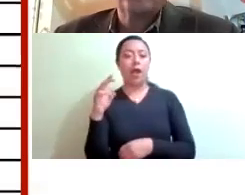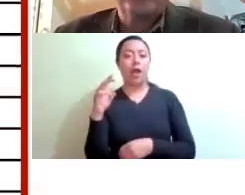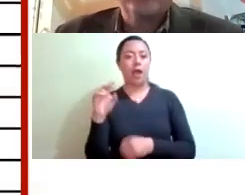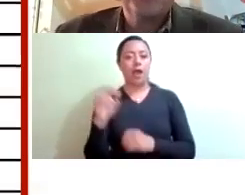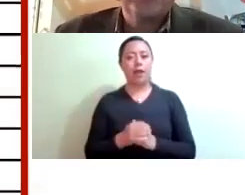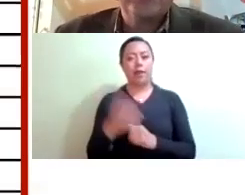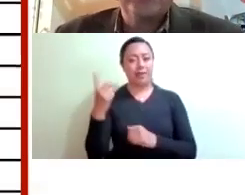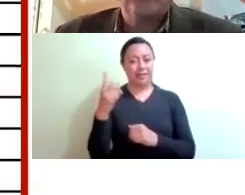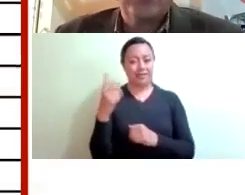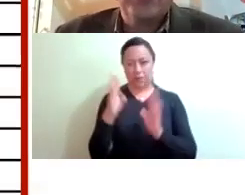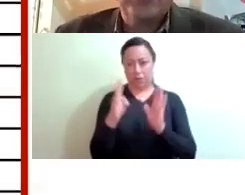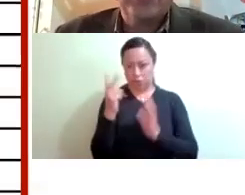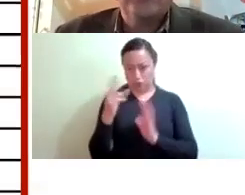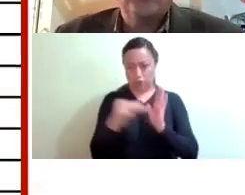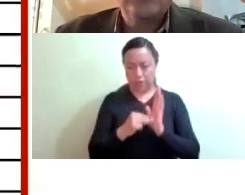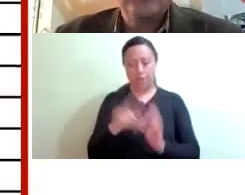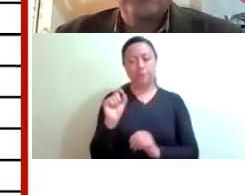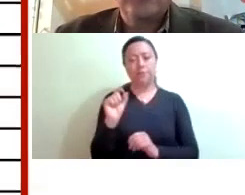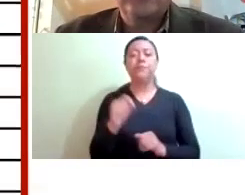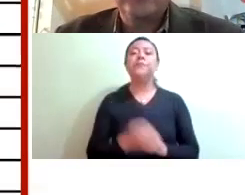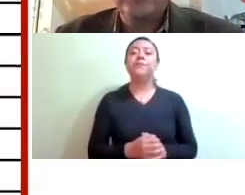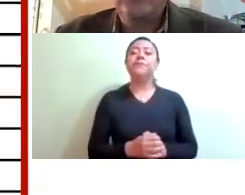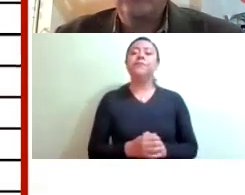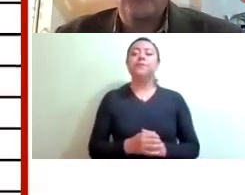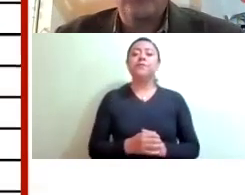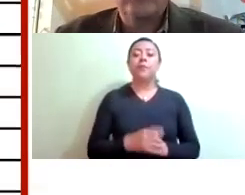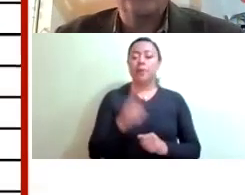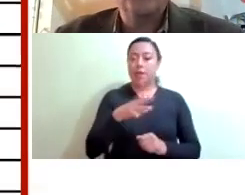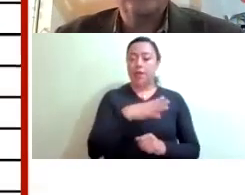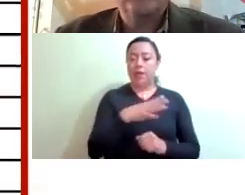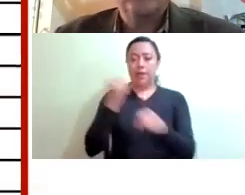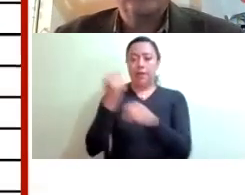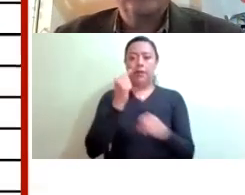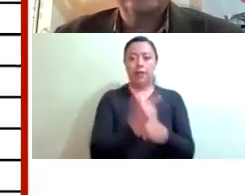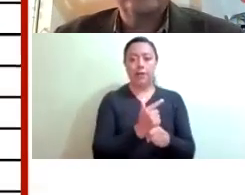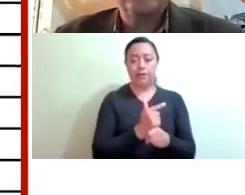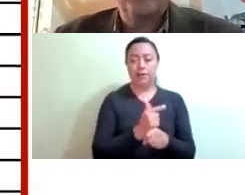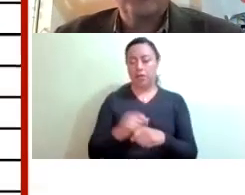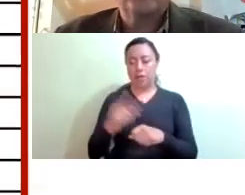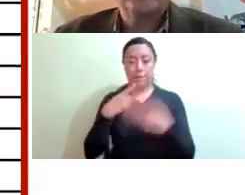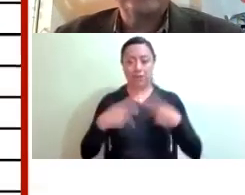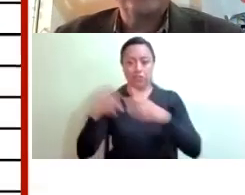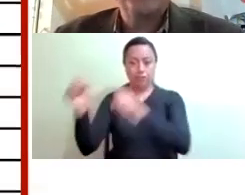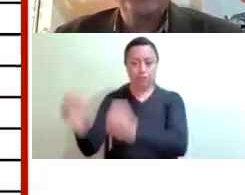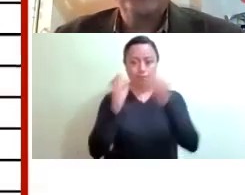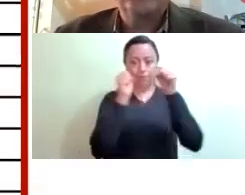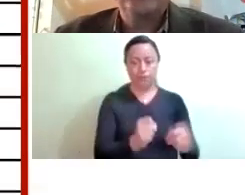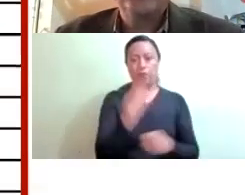me gustaría que vieran el dato acá donde dice detenidos del fuero común. Estas cifras son